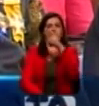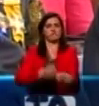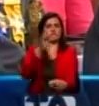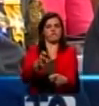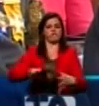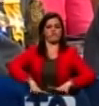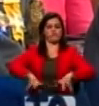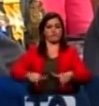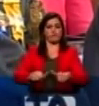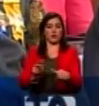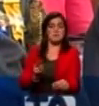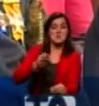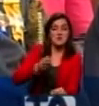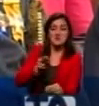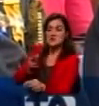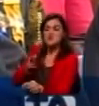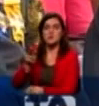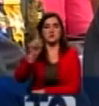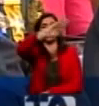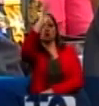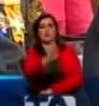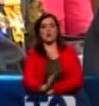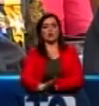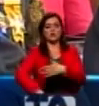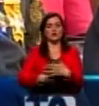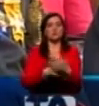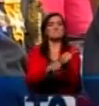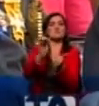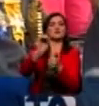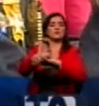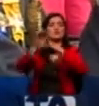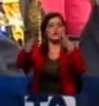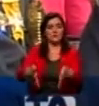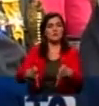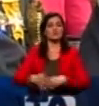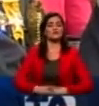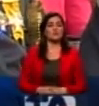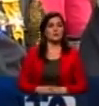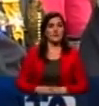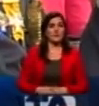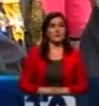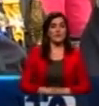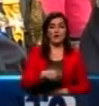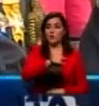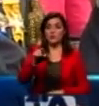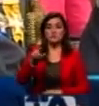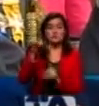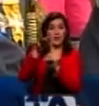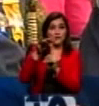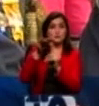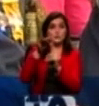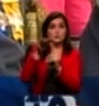cuales nunca transigiré. Y todos, absolutamente todos mis hermanos ecuatorianos, pero de ustedes de manera